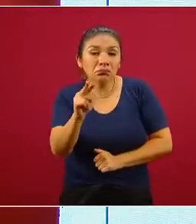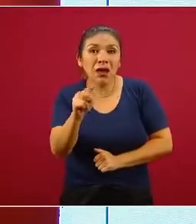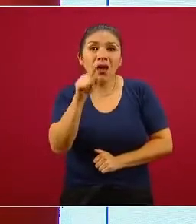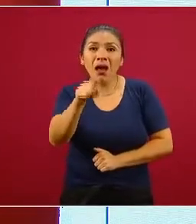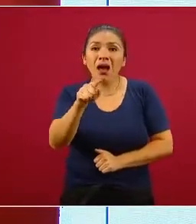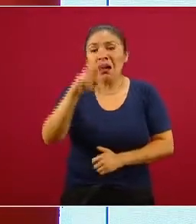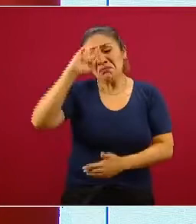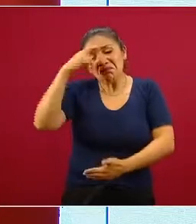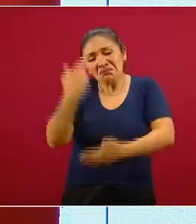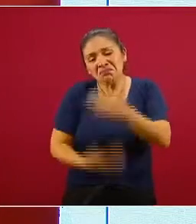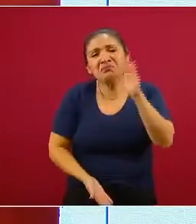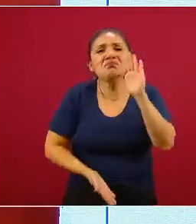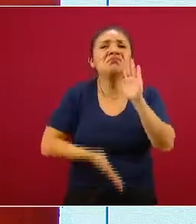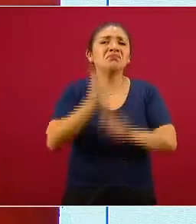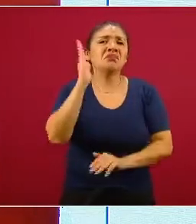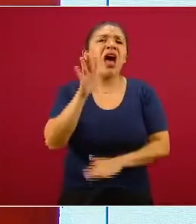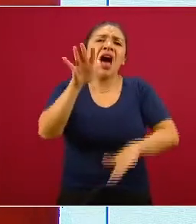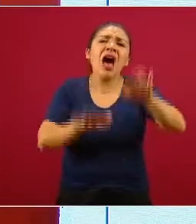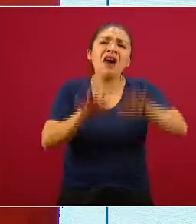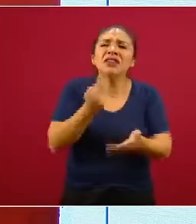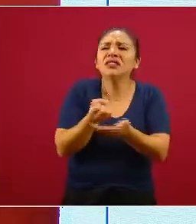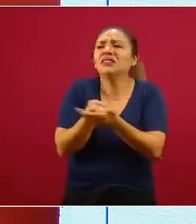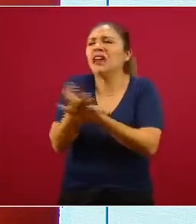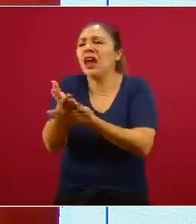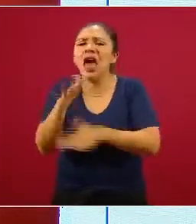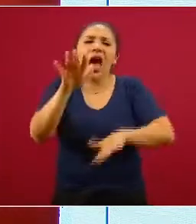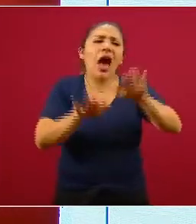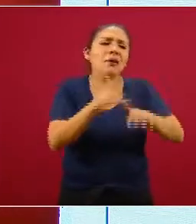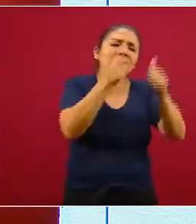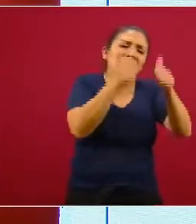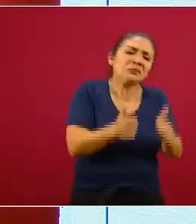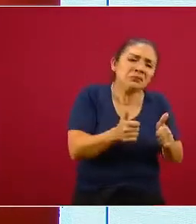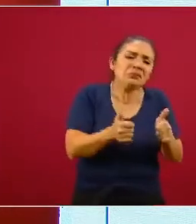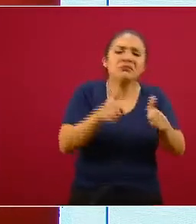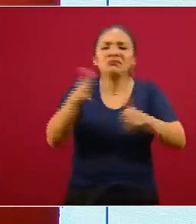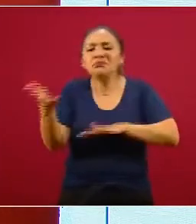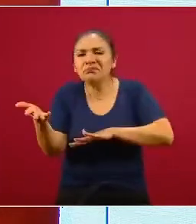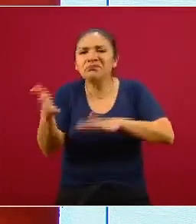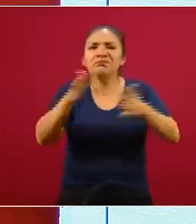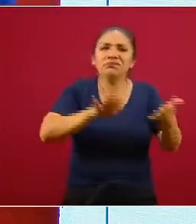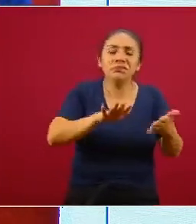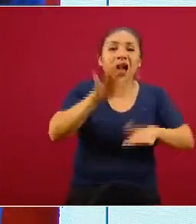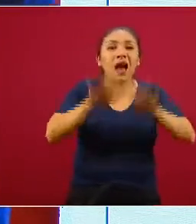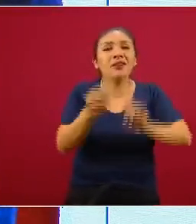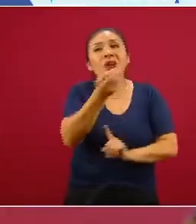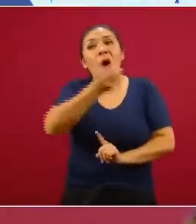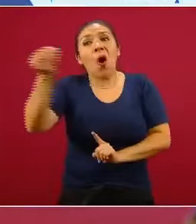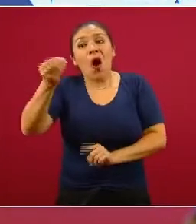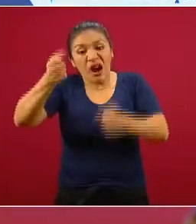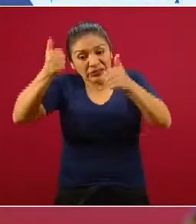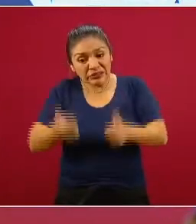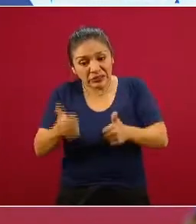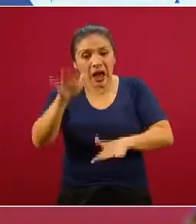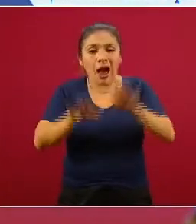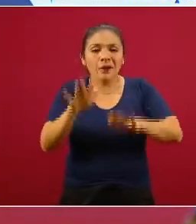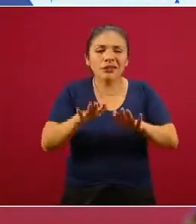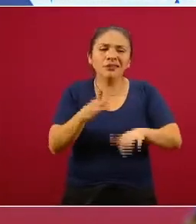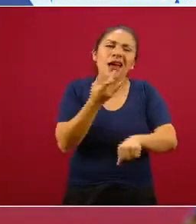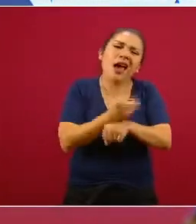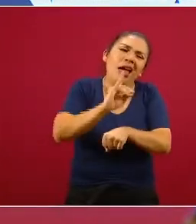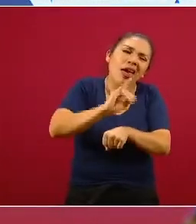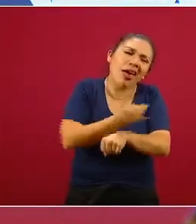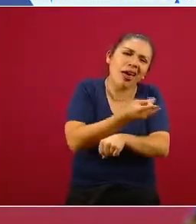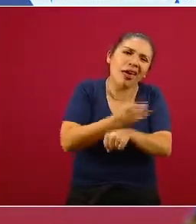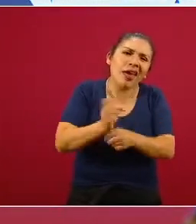se pierde y a veces se sale de casa, a veces se queda en casa, a veces es más estricto el confinamiento, a veces es menos